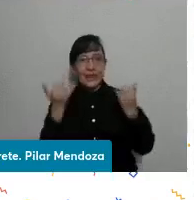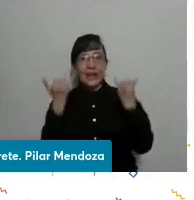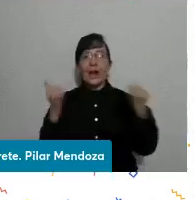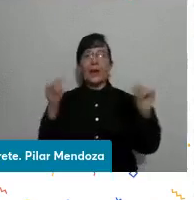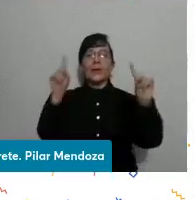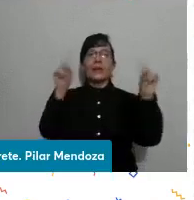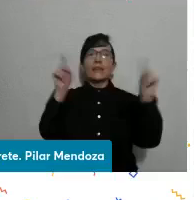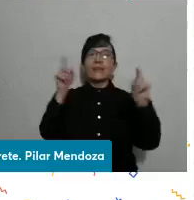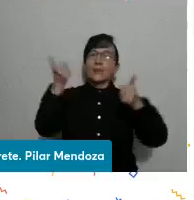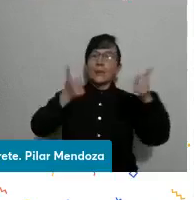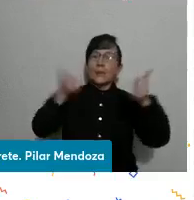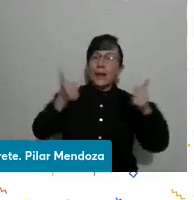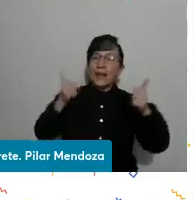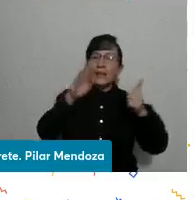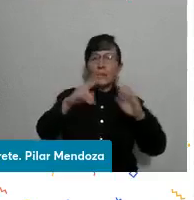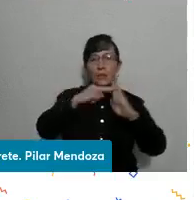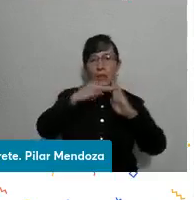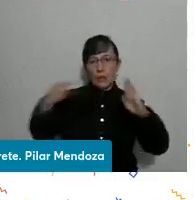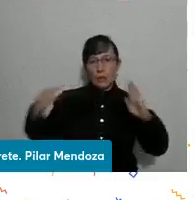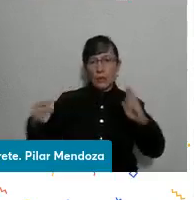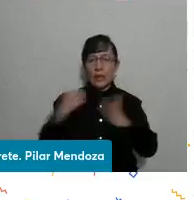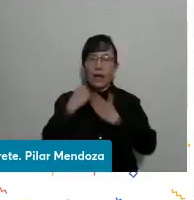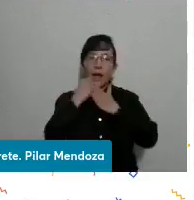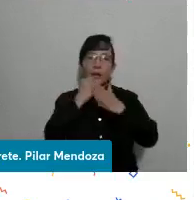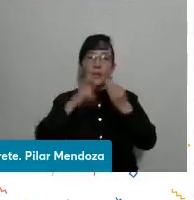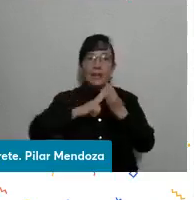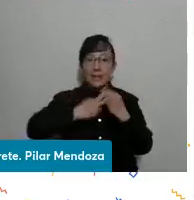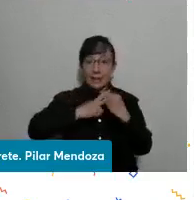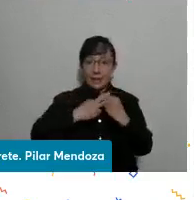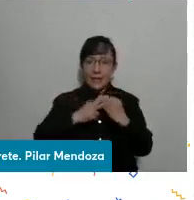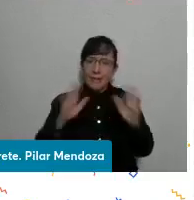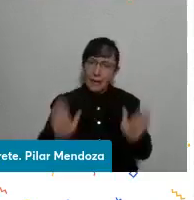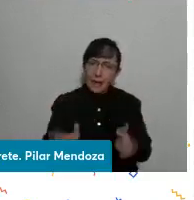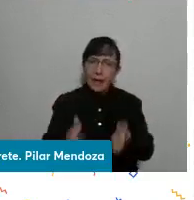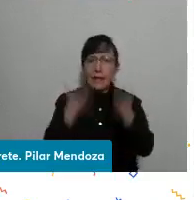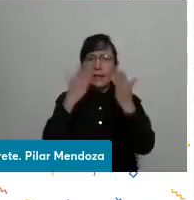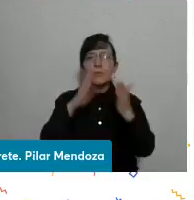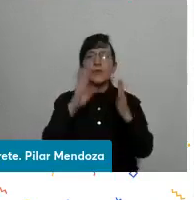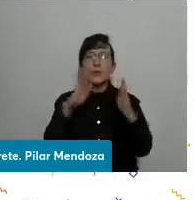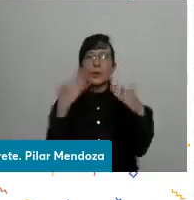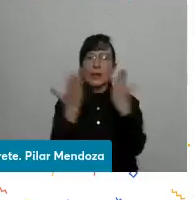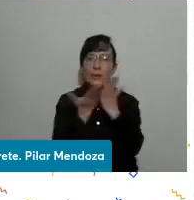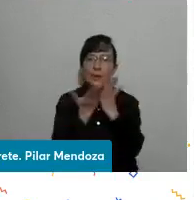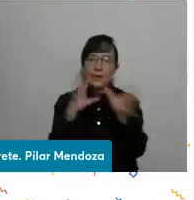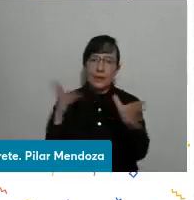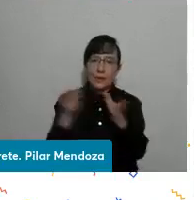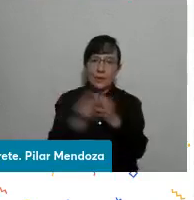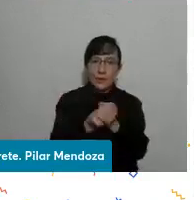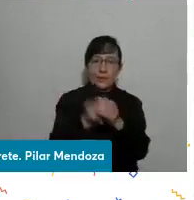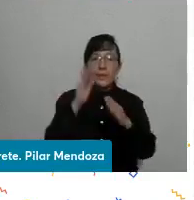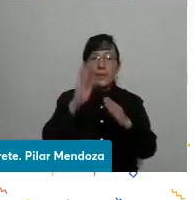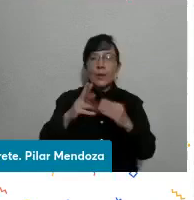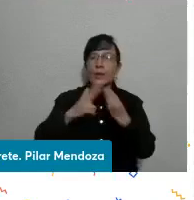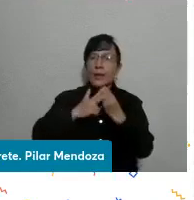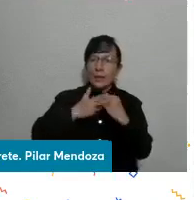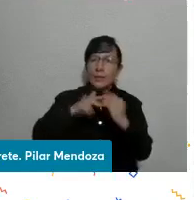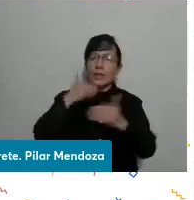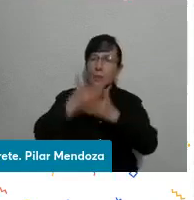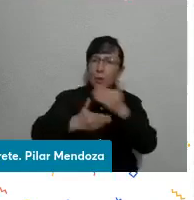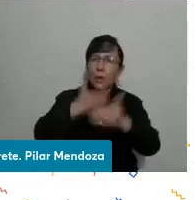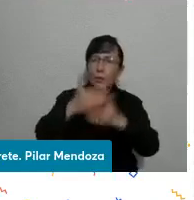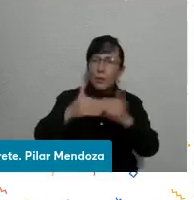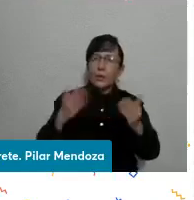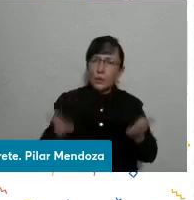relacionadas con la tecnología como herramienta para promover la educación inclusiva, como herramienta para poder participar y promover